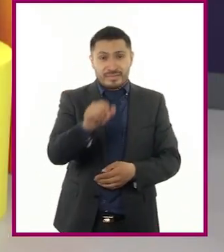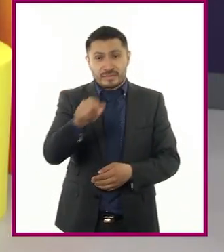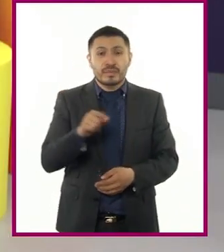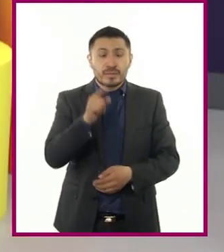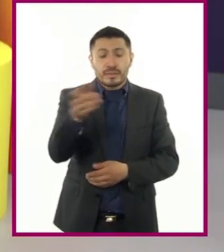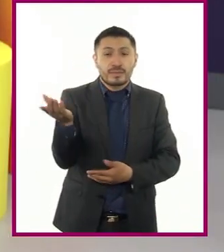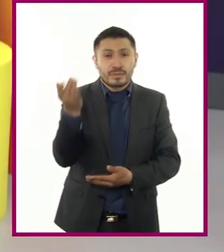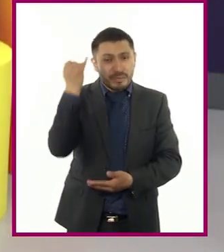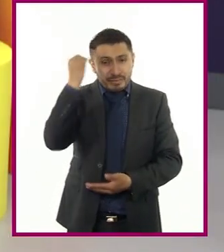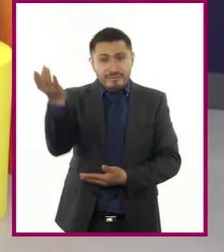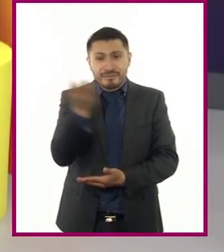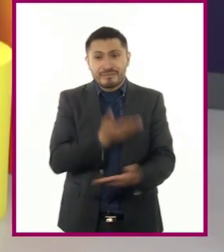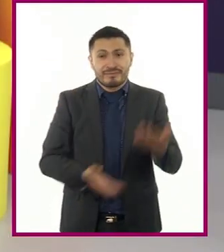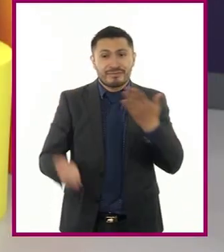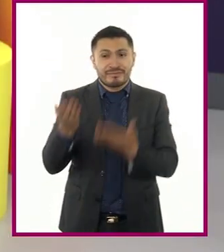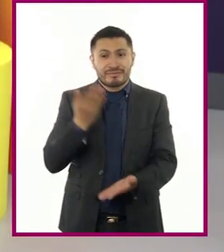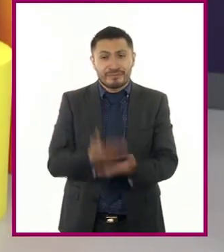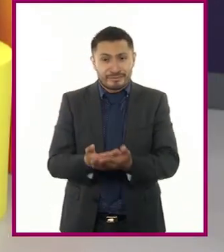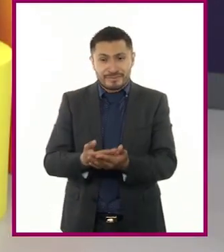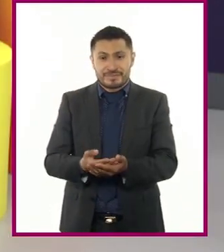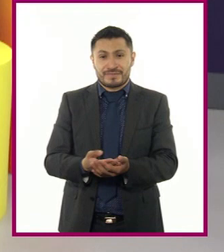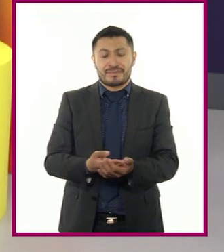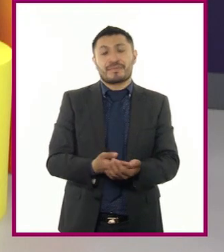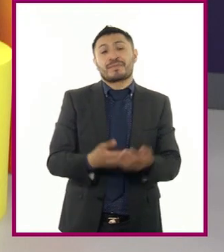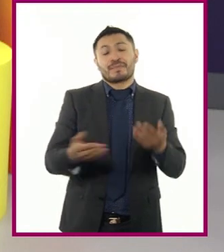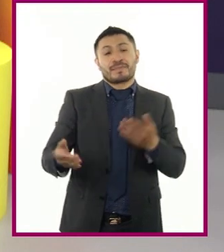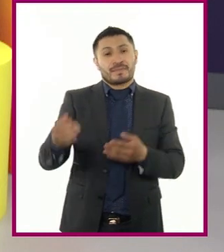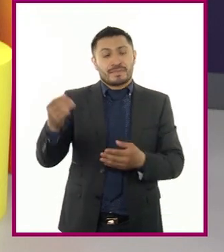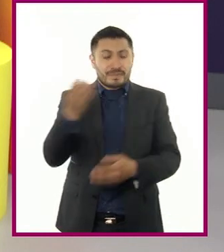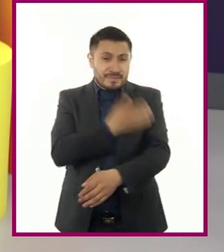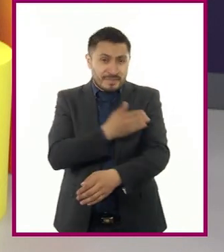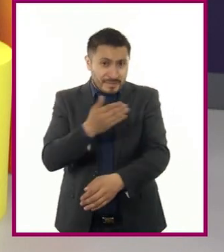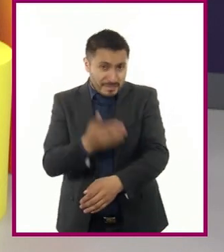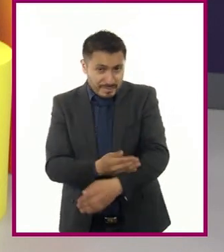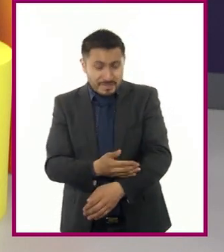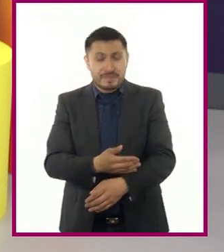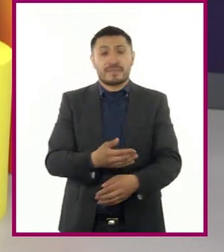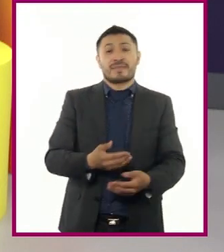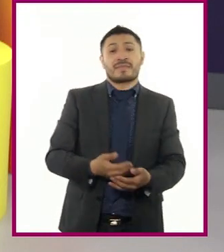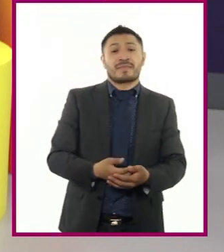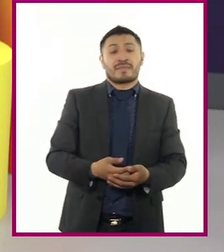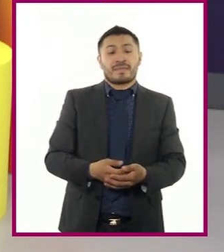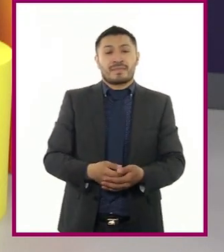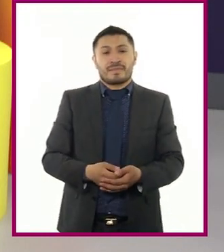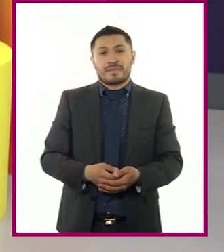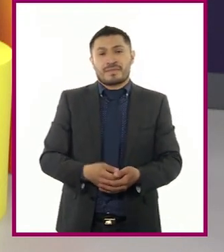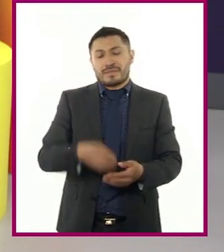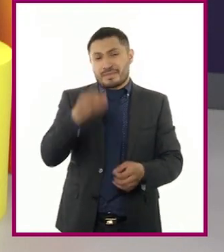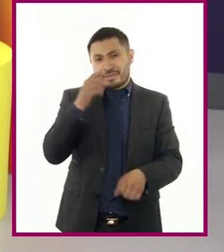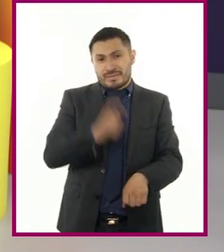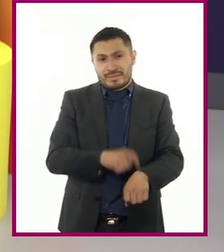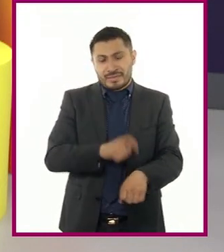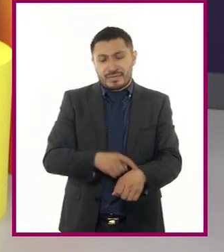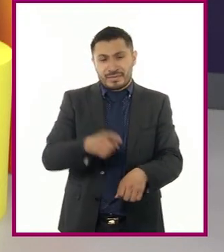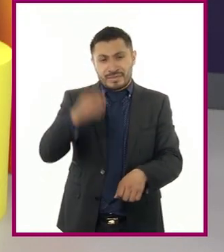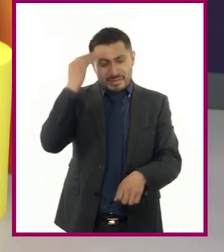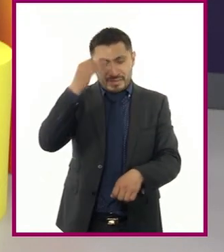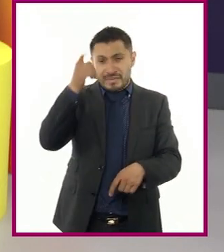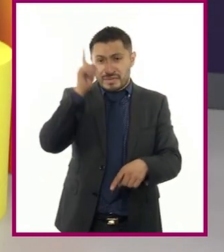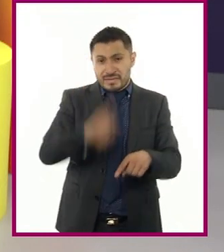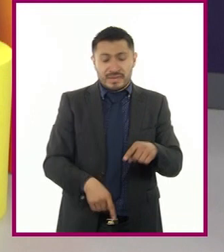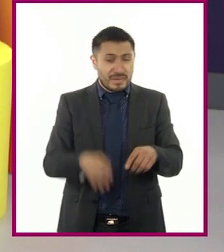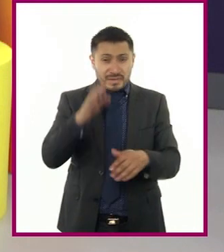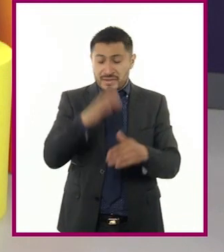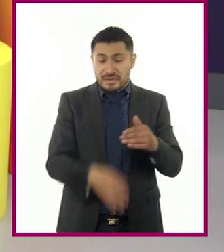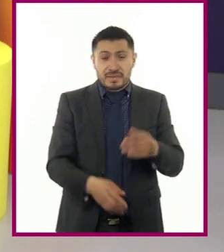intercambien ideas a distancia con sus compañeras y compañeros. Se ha agotado el tiempo de esta sesión, dedicada